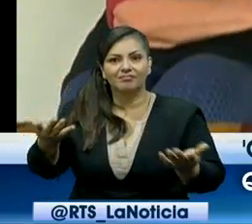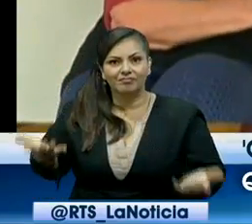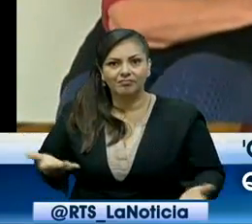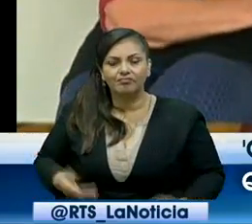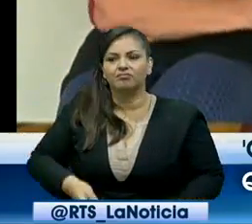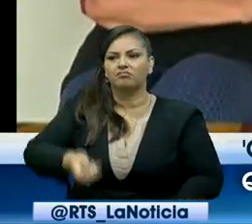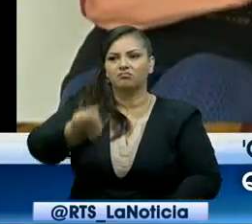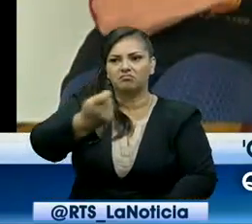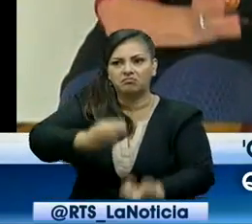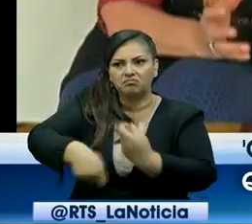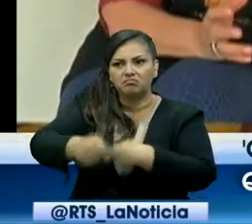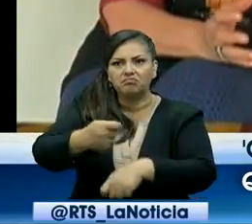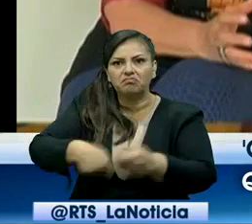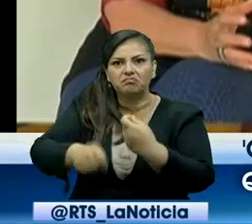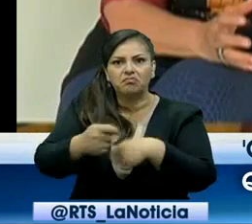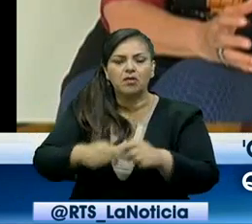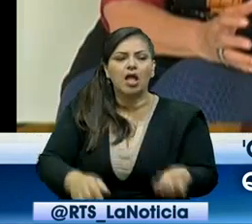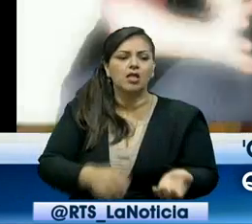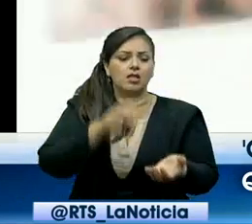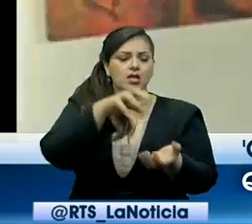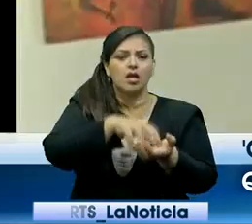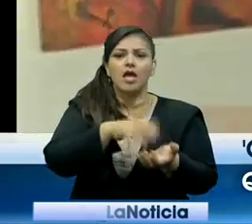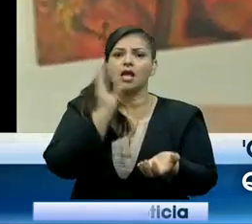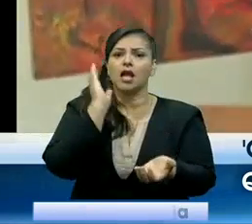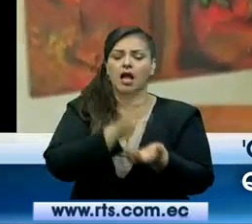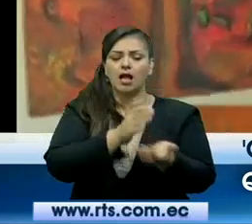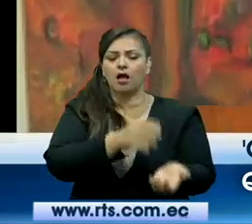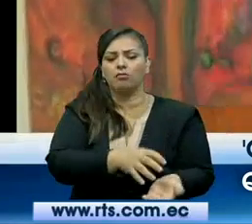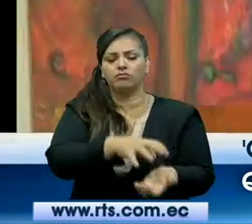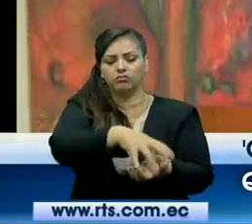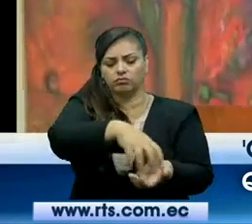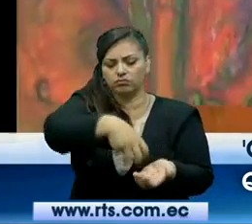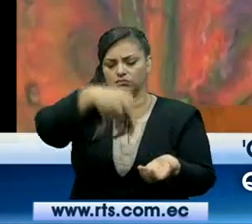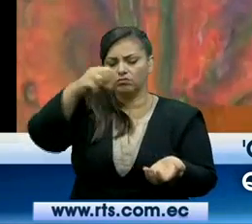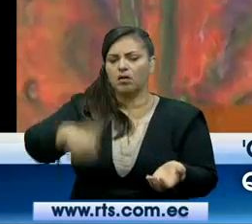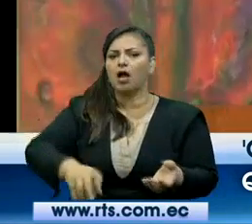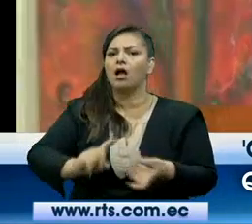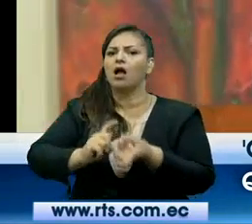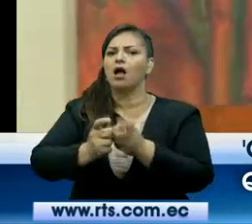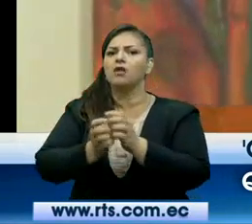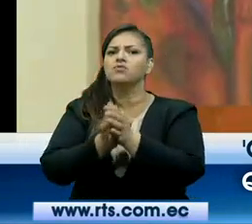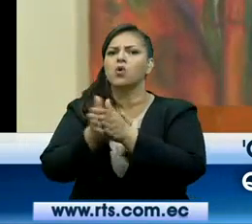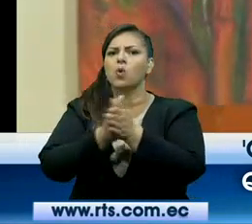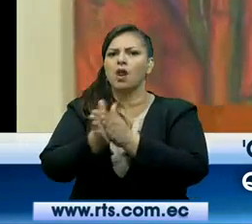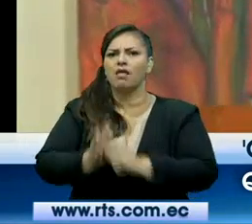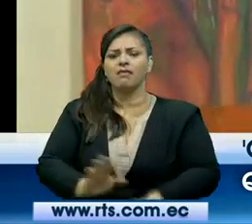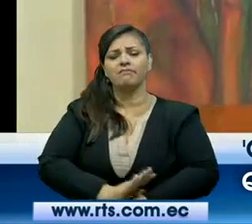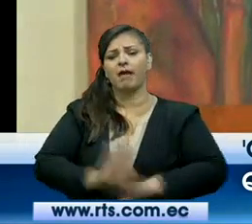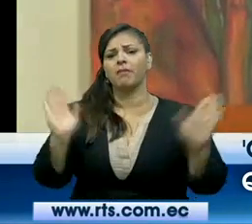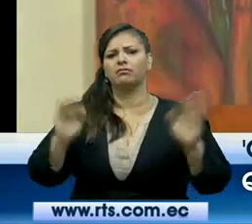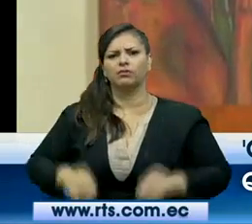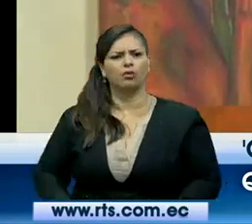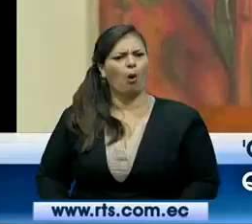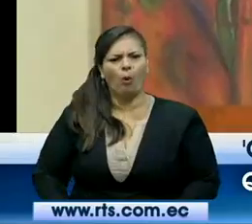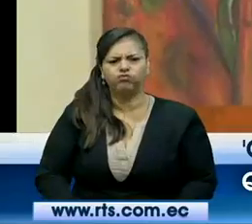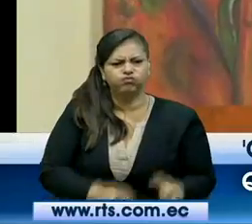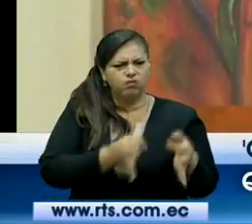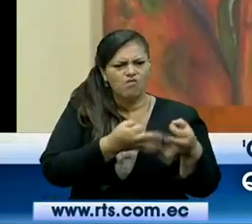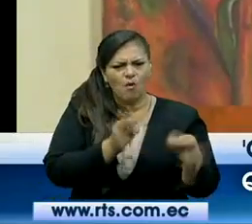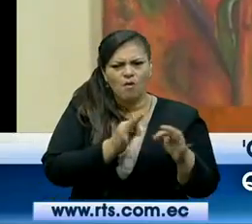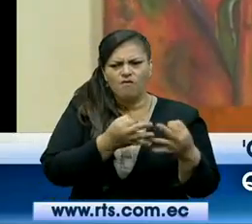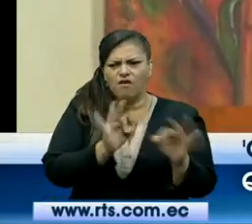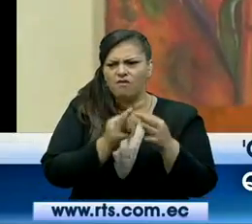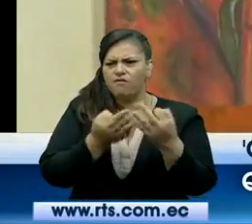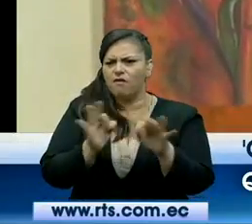quedarnos con el grano la transformación del chocolate el festival en realidad nace el 2004